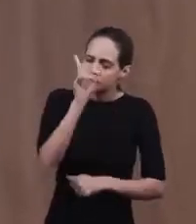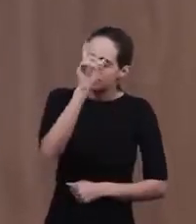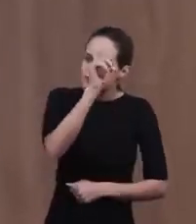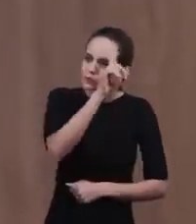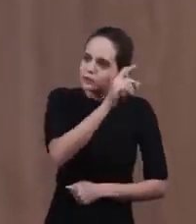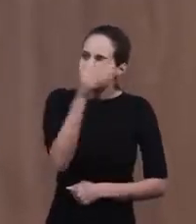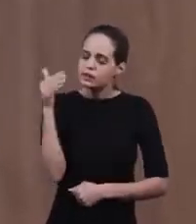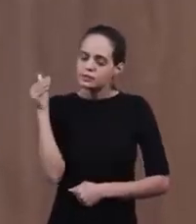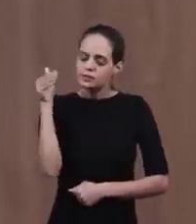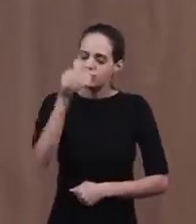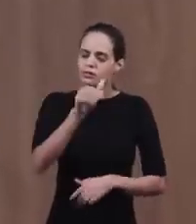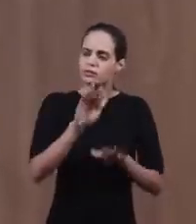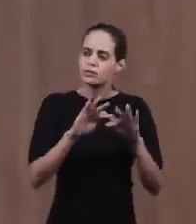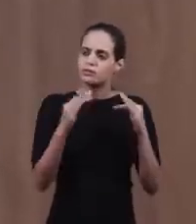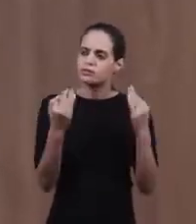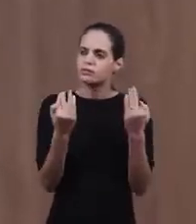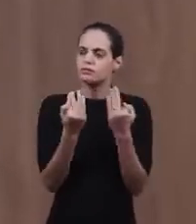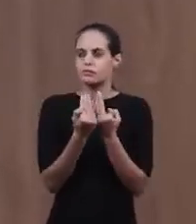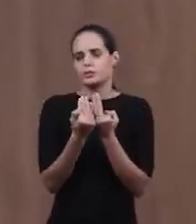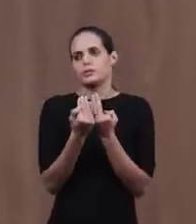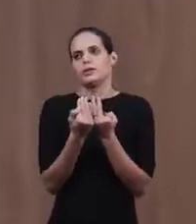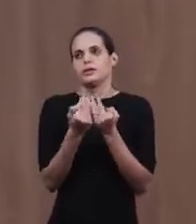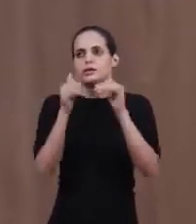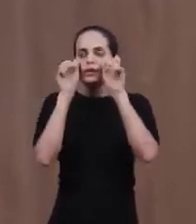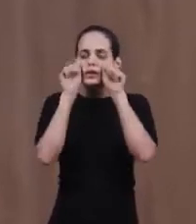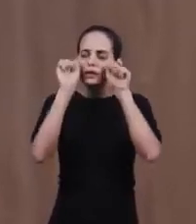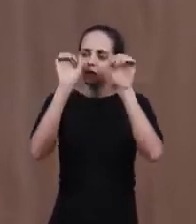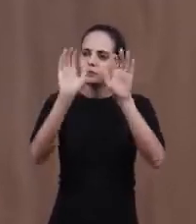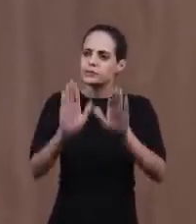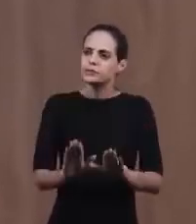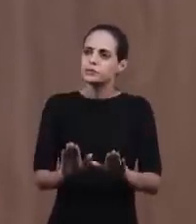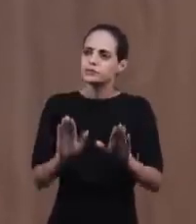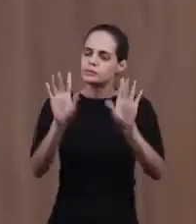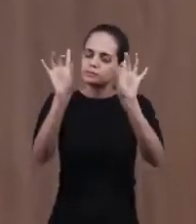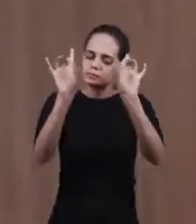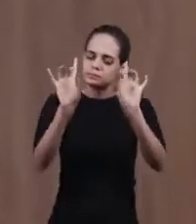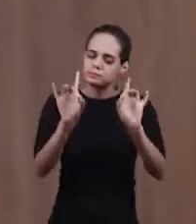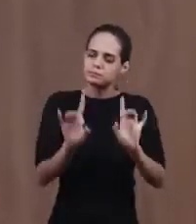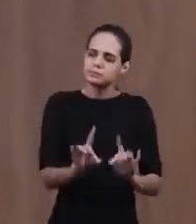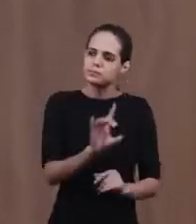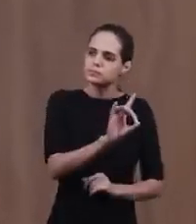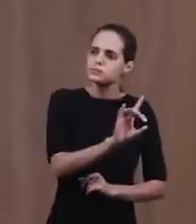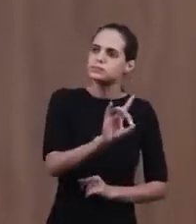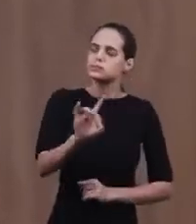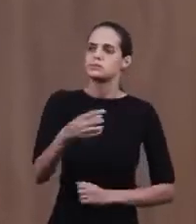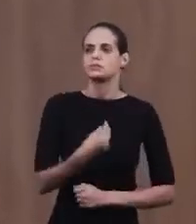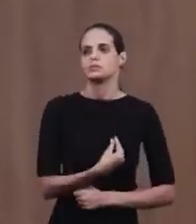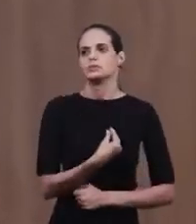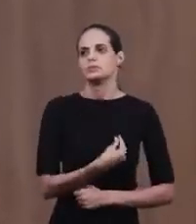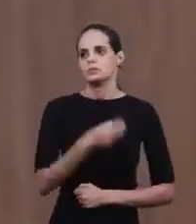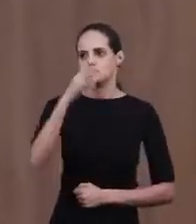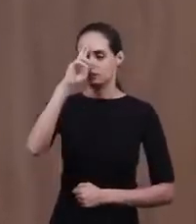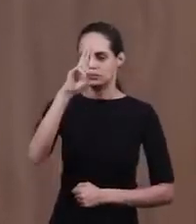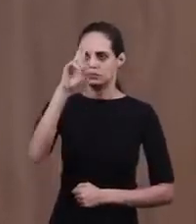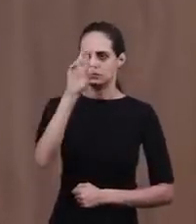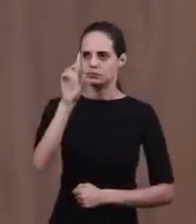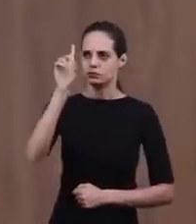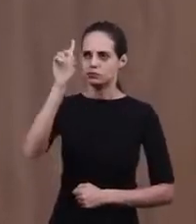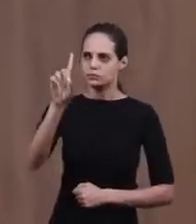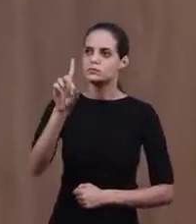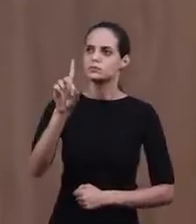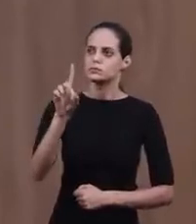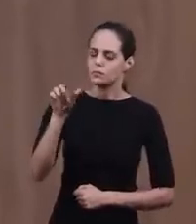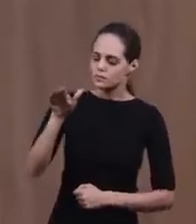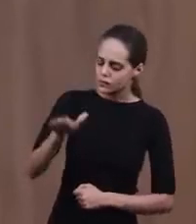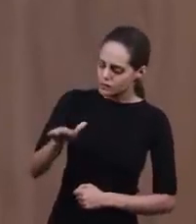dificultades. Señor, entra en los hogares. Señor, da una bendición especial a cada vida, Señor